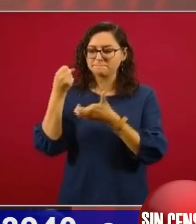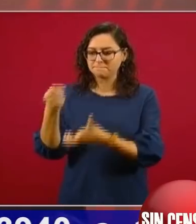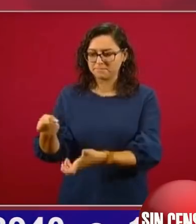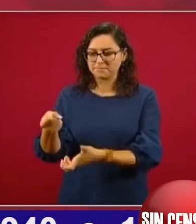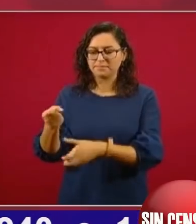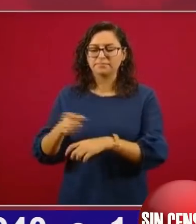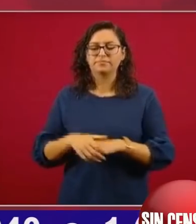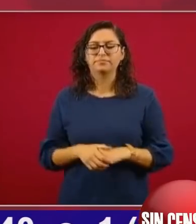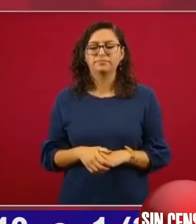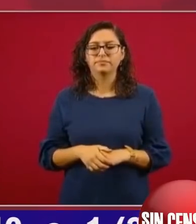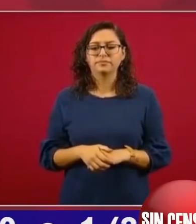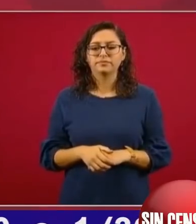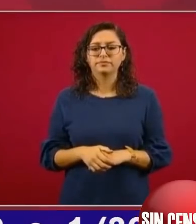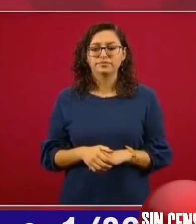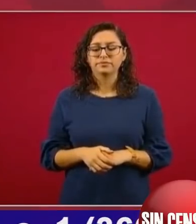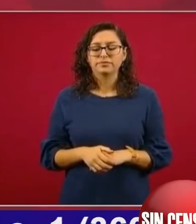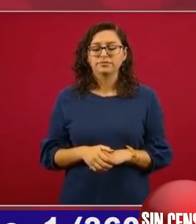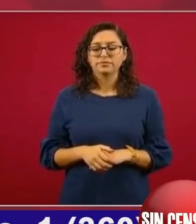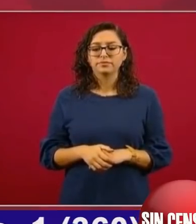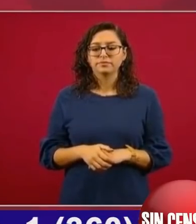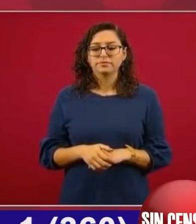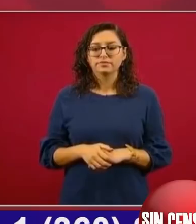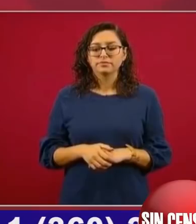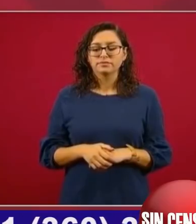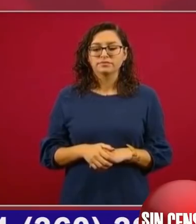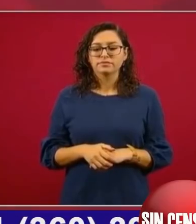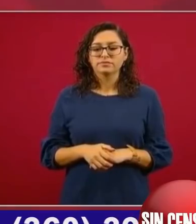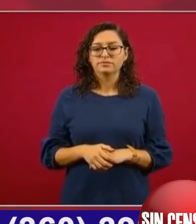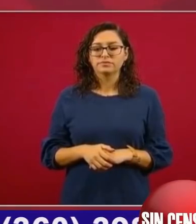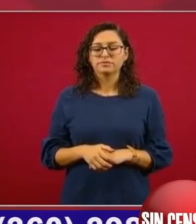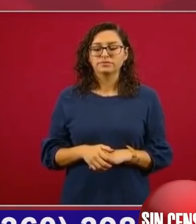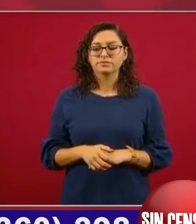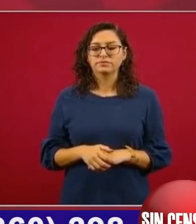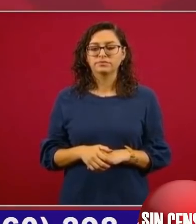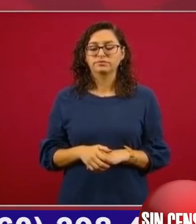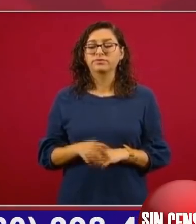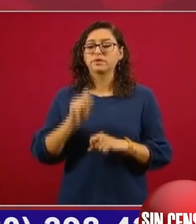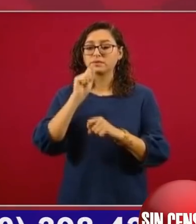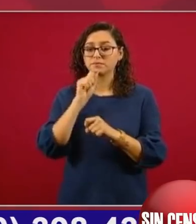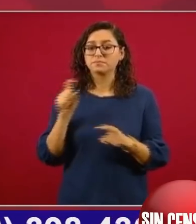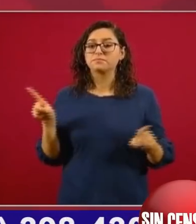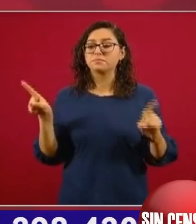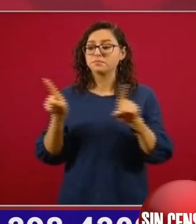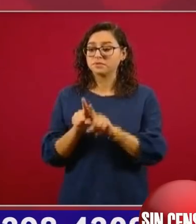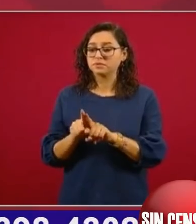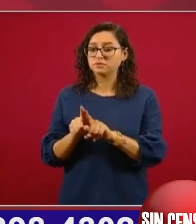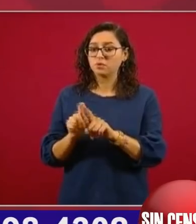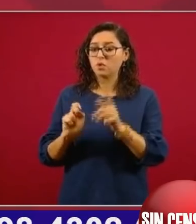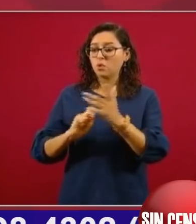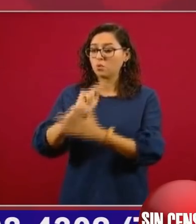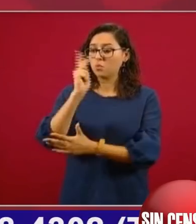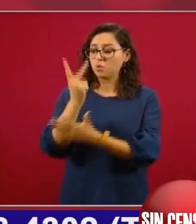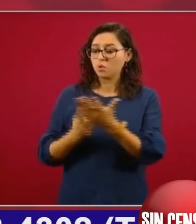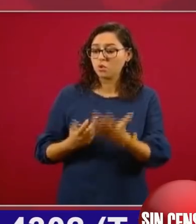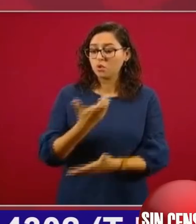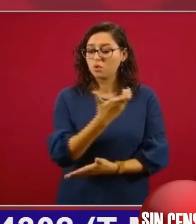Se cuenta con el presupuesto para mantener el programa Sembrando Vida,